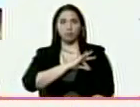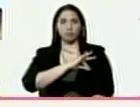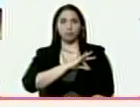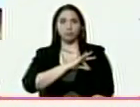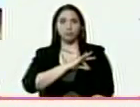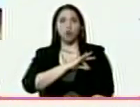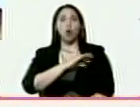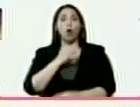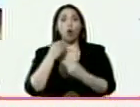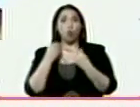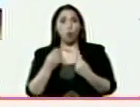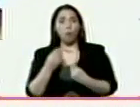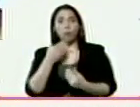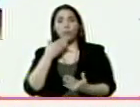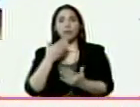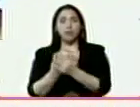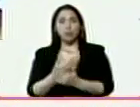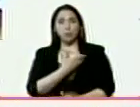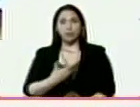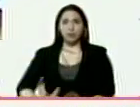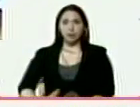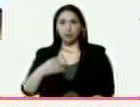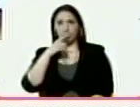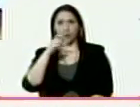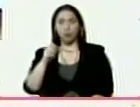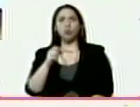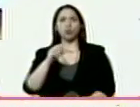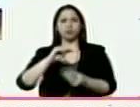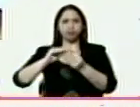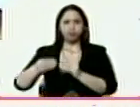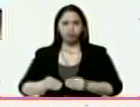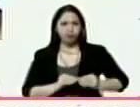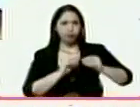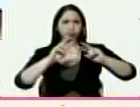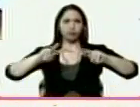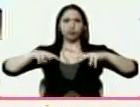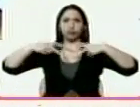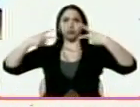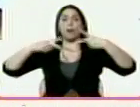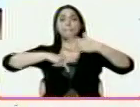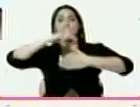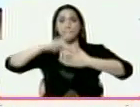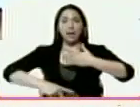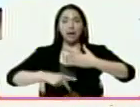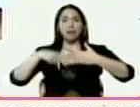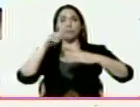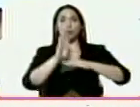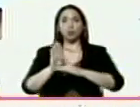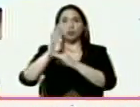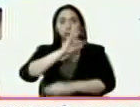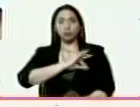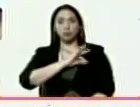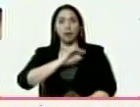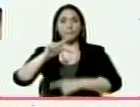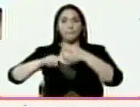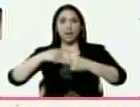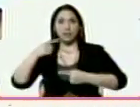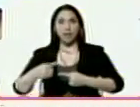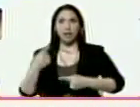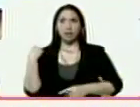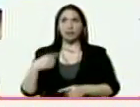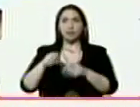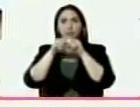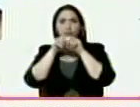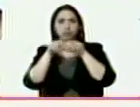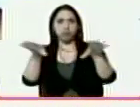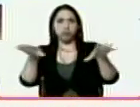ha exigido el presidente Nicolás Maduro, una renovación de los planes de protección social. Mañana tendremos un